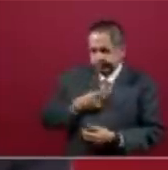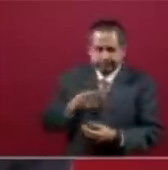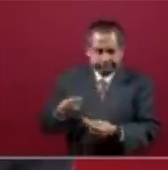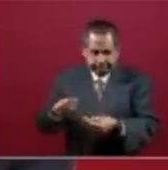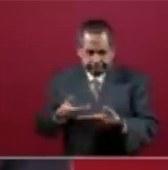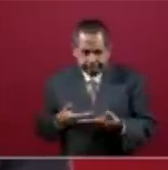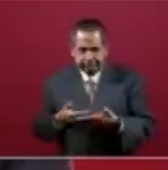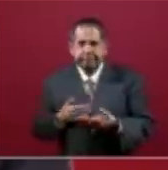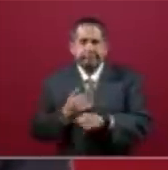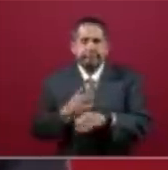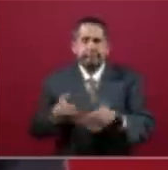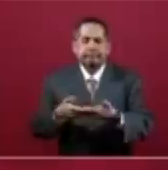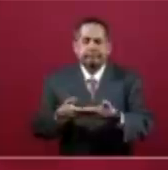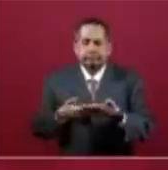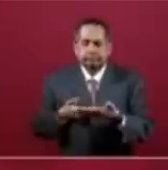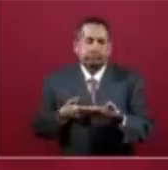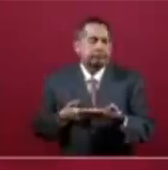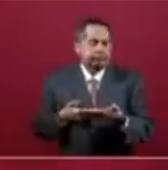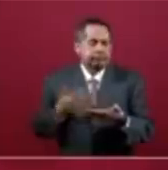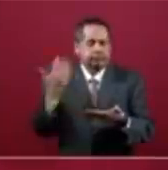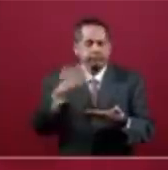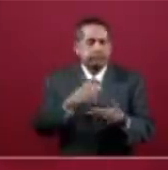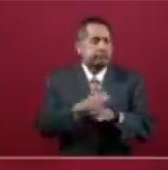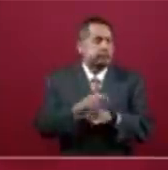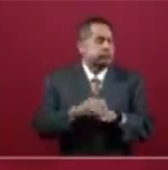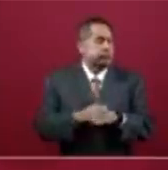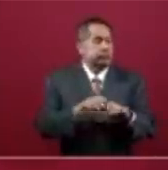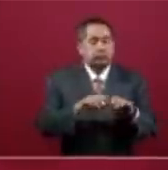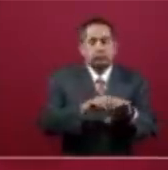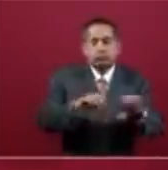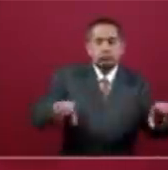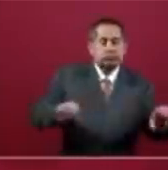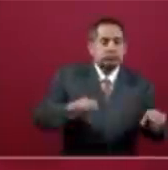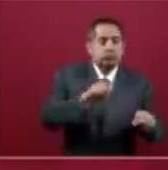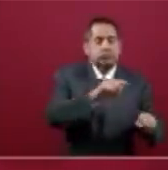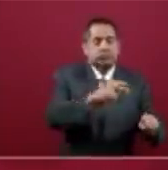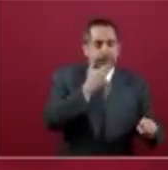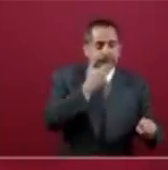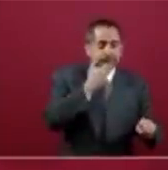sabemos cuáles ductos están funcionando,